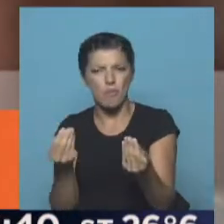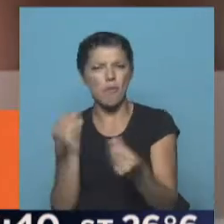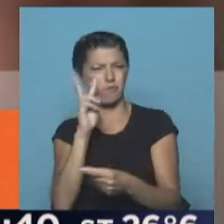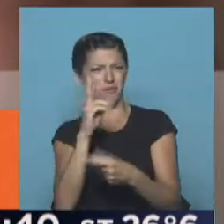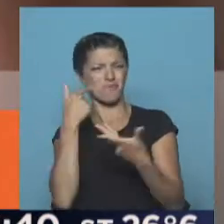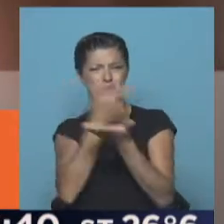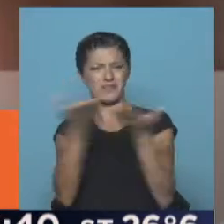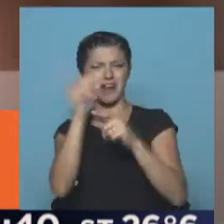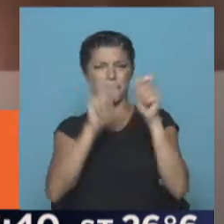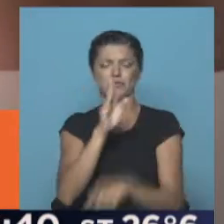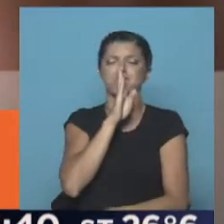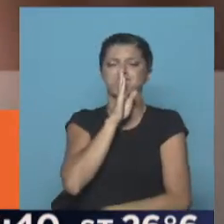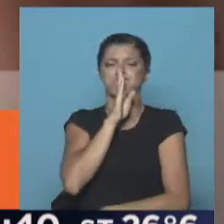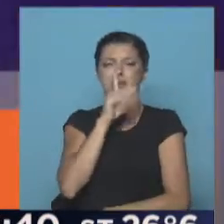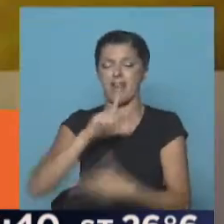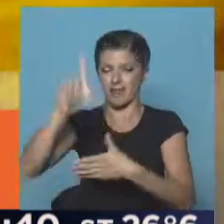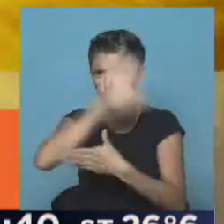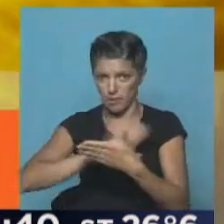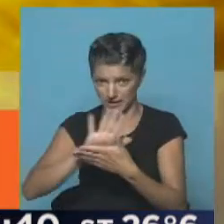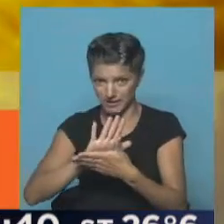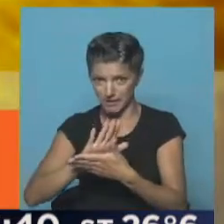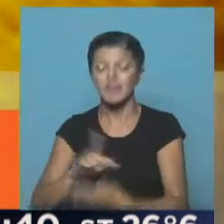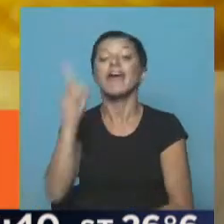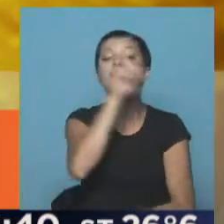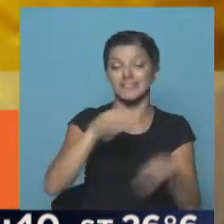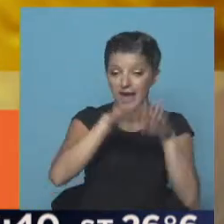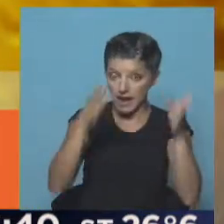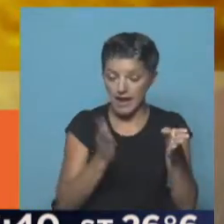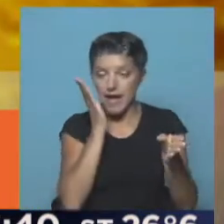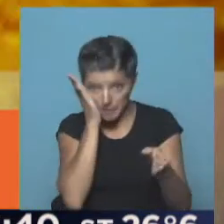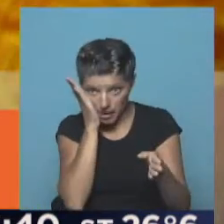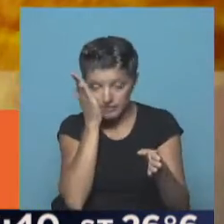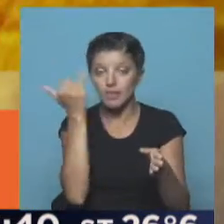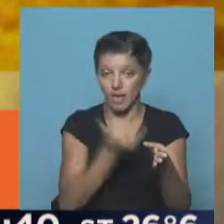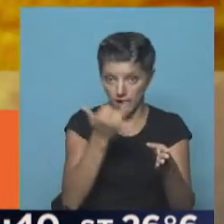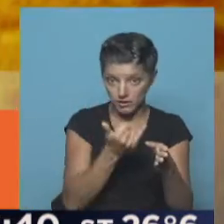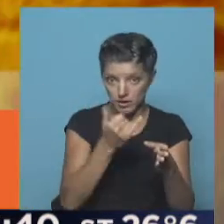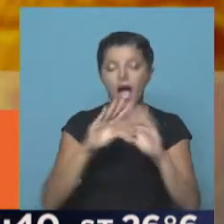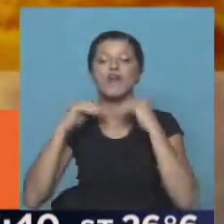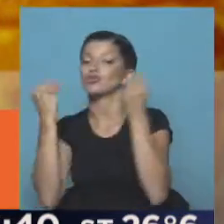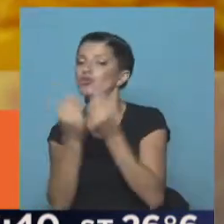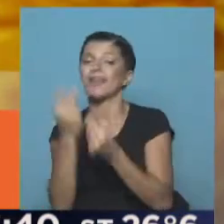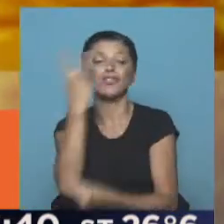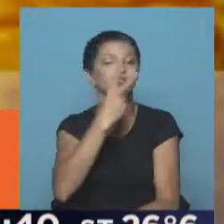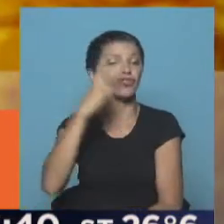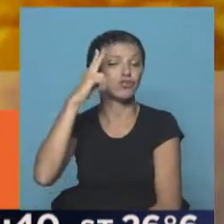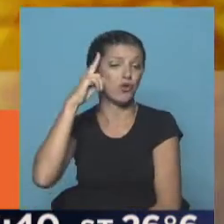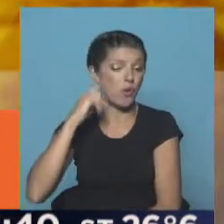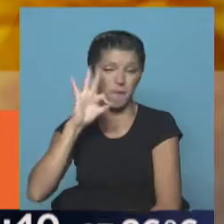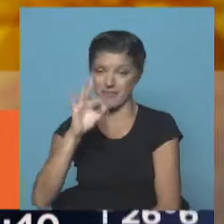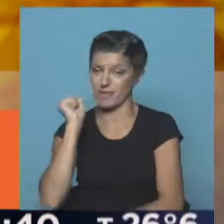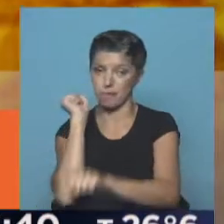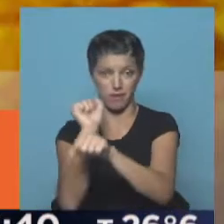prisiones latinoamericanas. Por cada 100 camas disponibles en los penales de El Salvador, hay 290